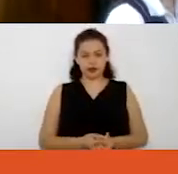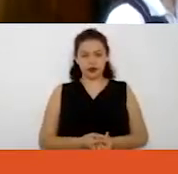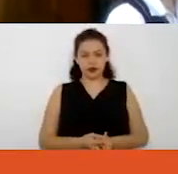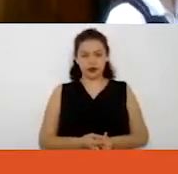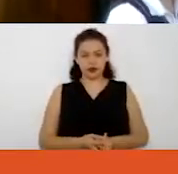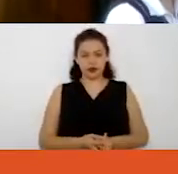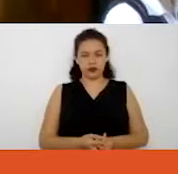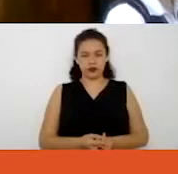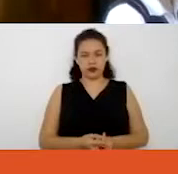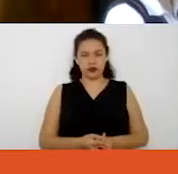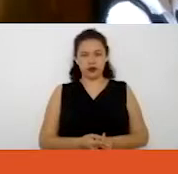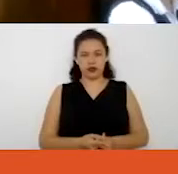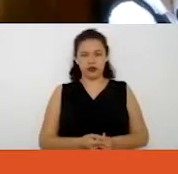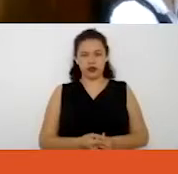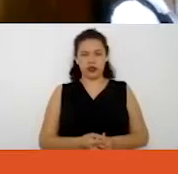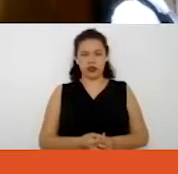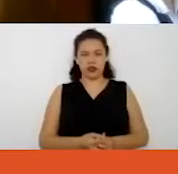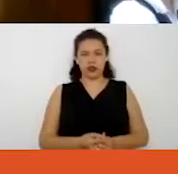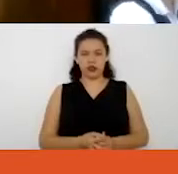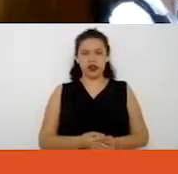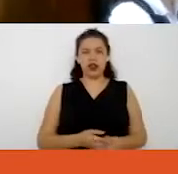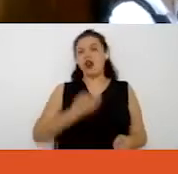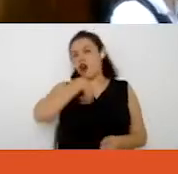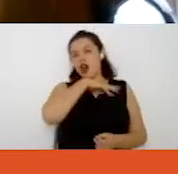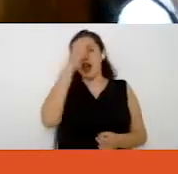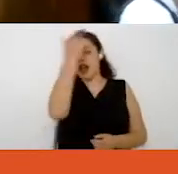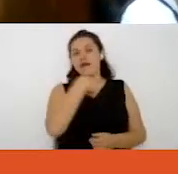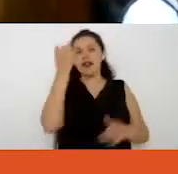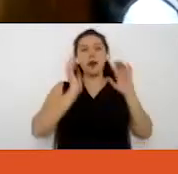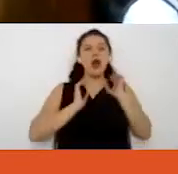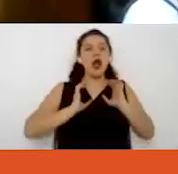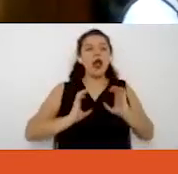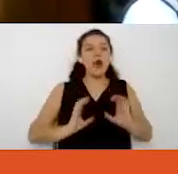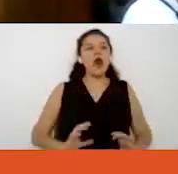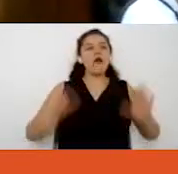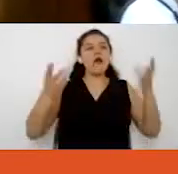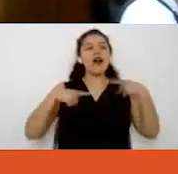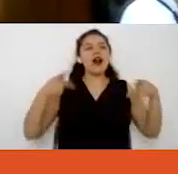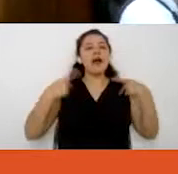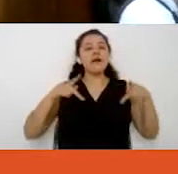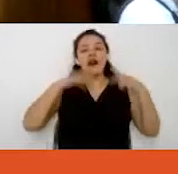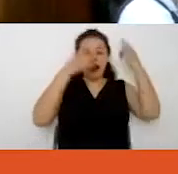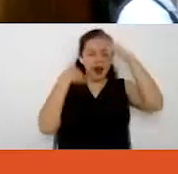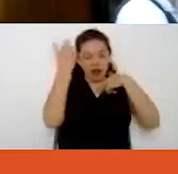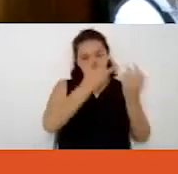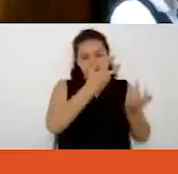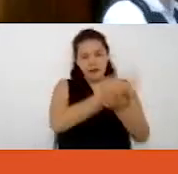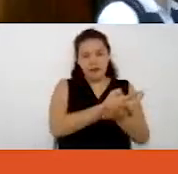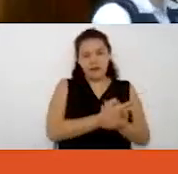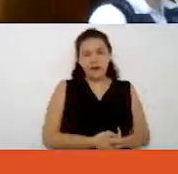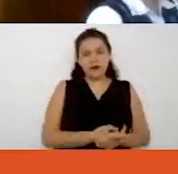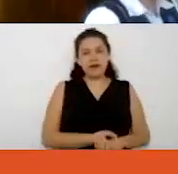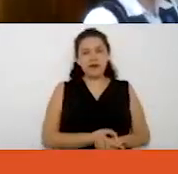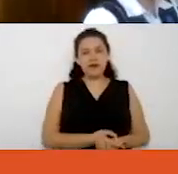inspección? Nosotros, tal cual, revisamos el estado físico de la víctima. No es ver si La